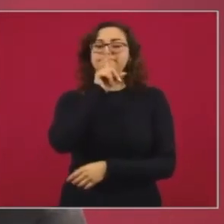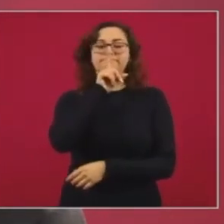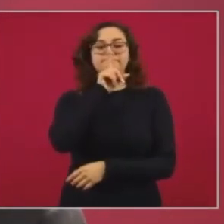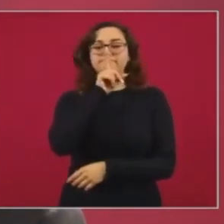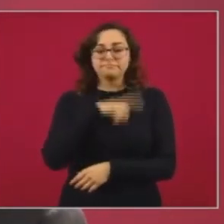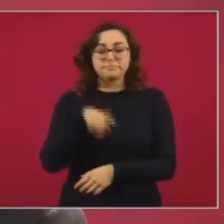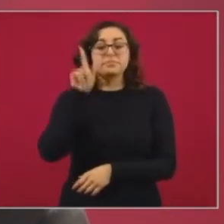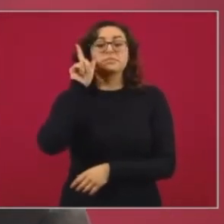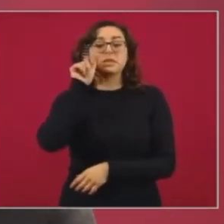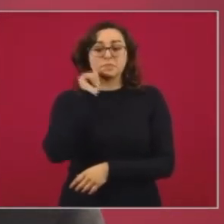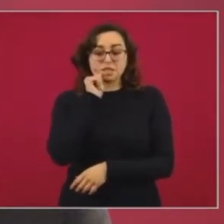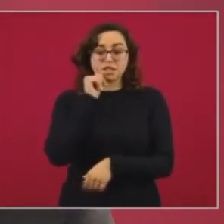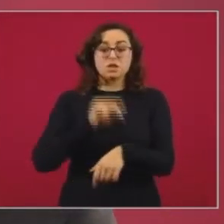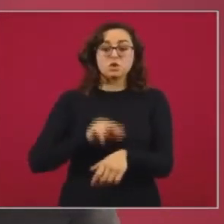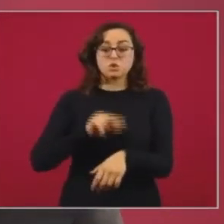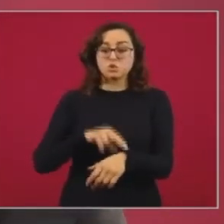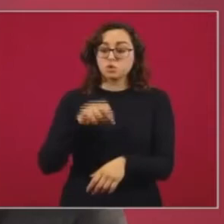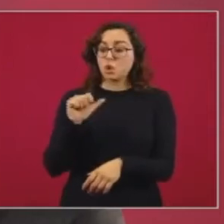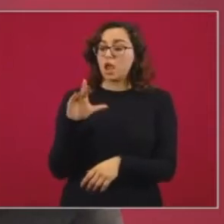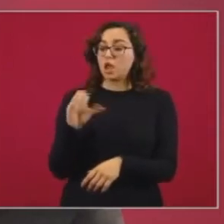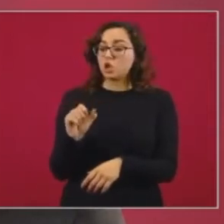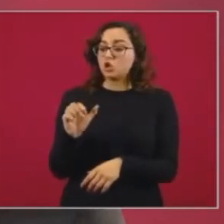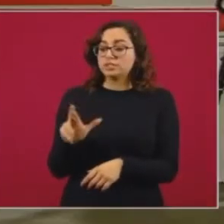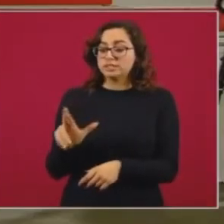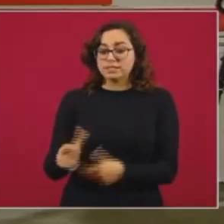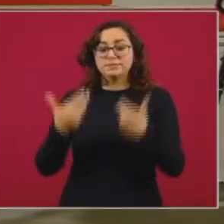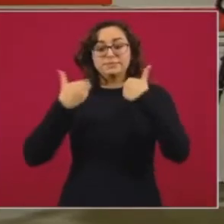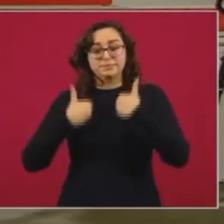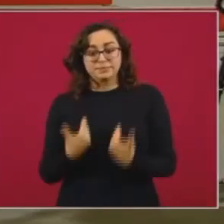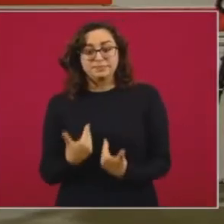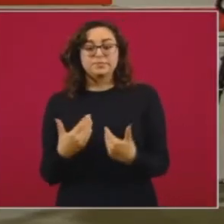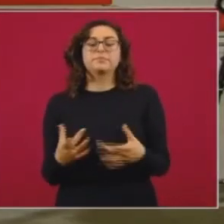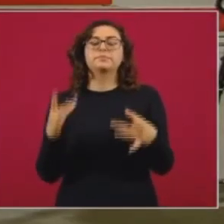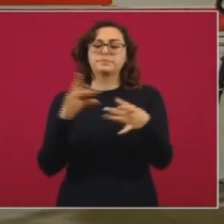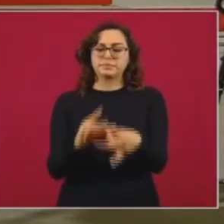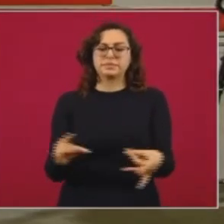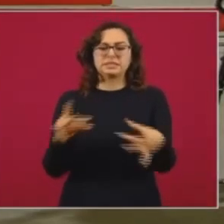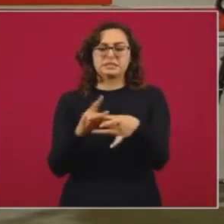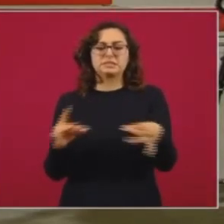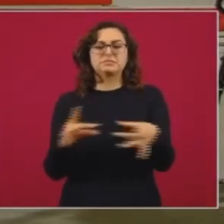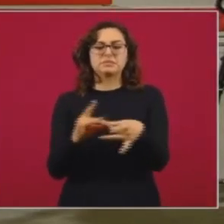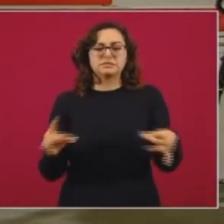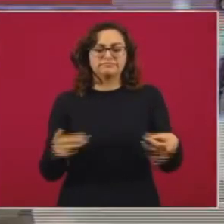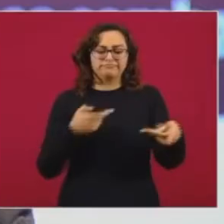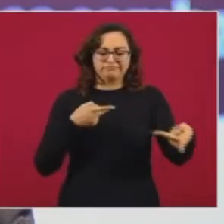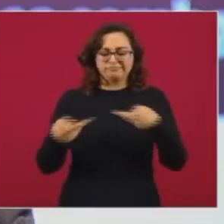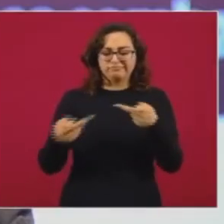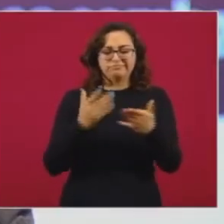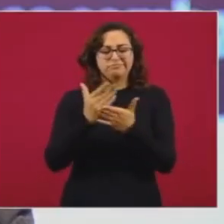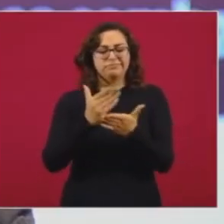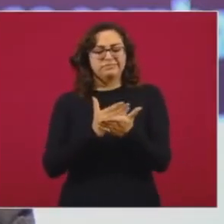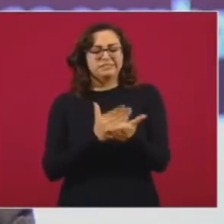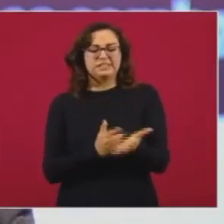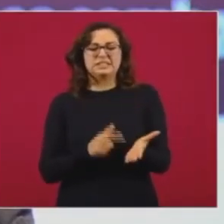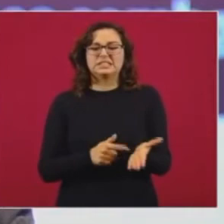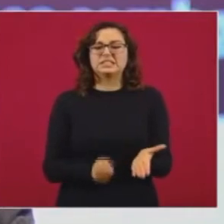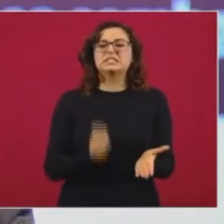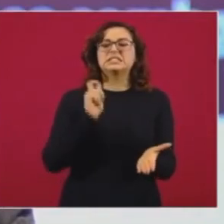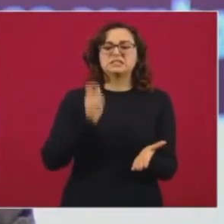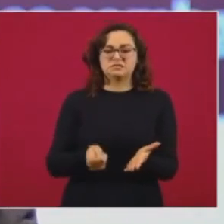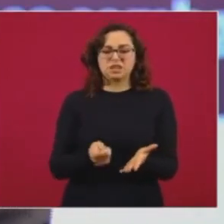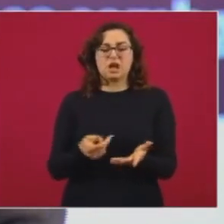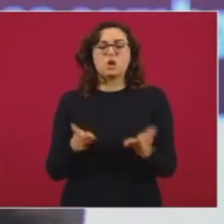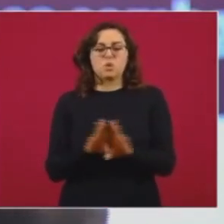doctor Alcocer y un servidor, en qué consiste este plan y por qué fue diseñado así, cuáles son sus fundamentos